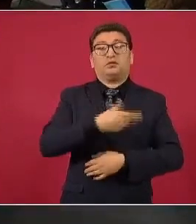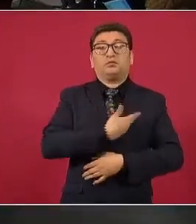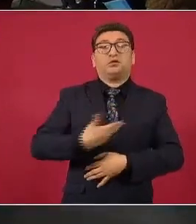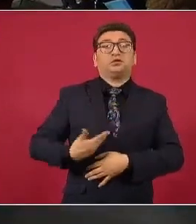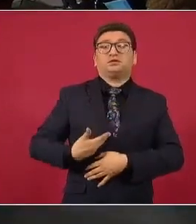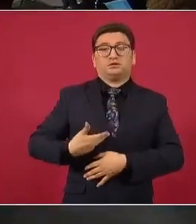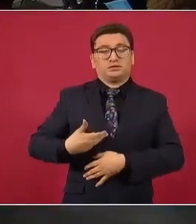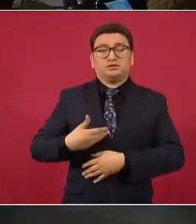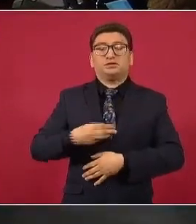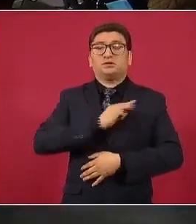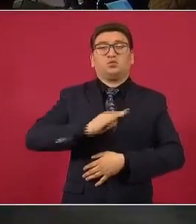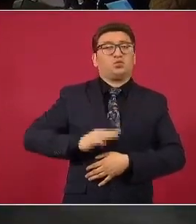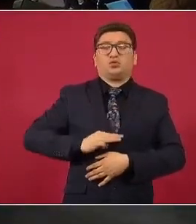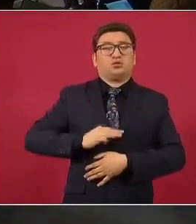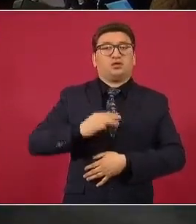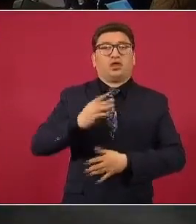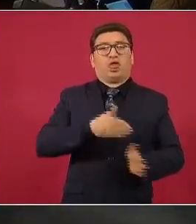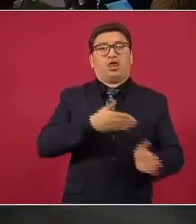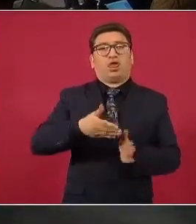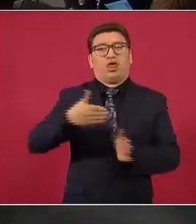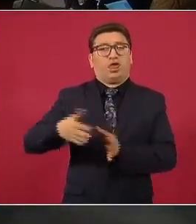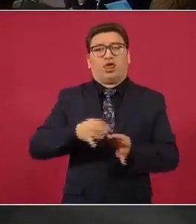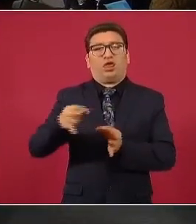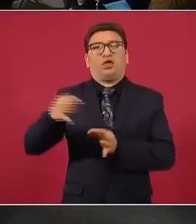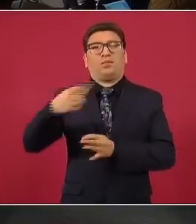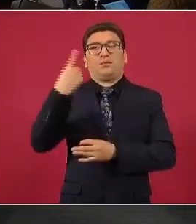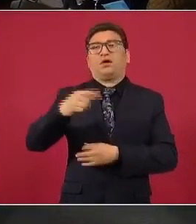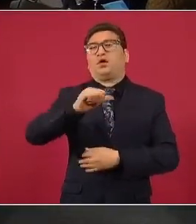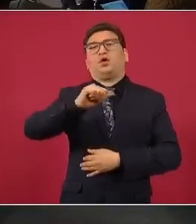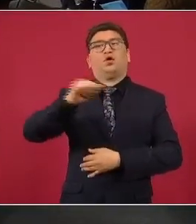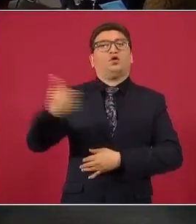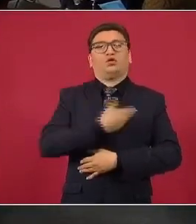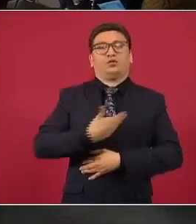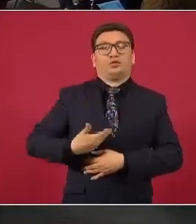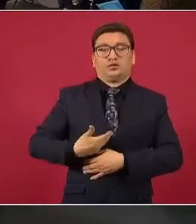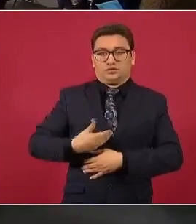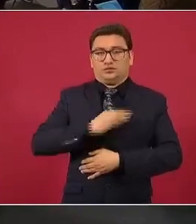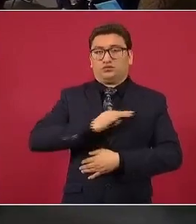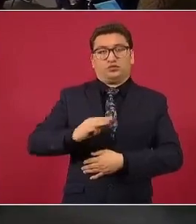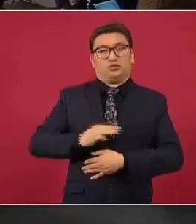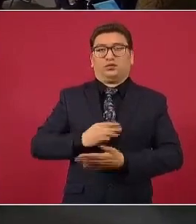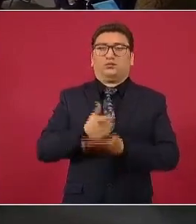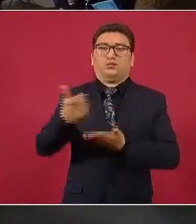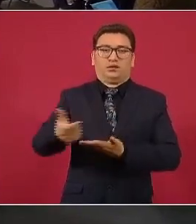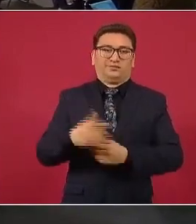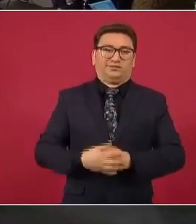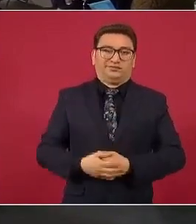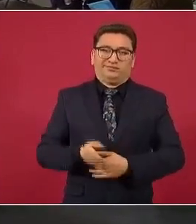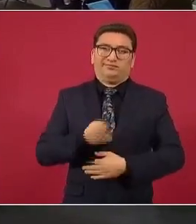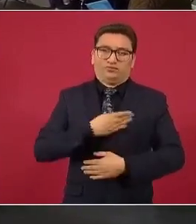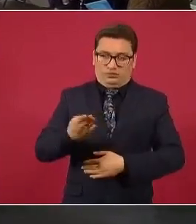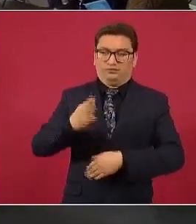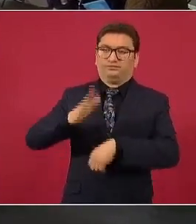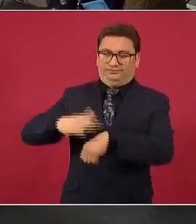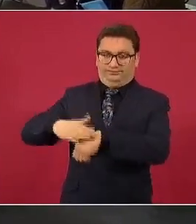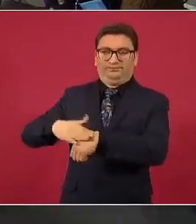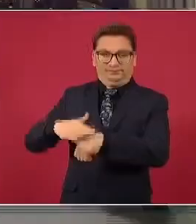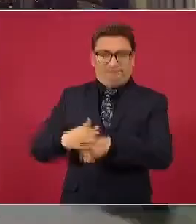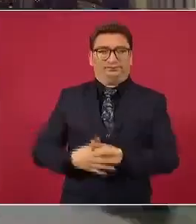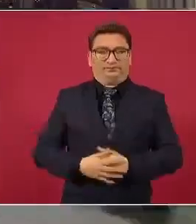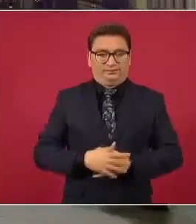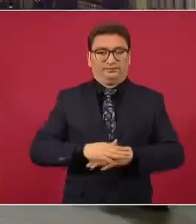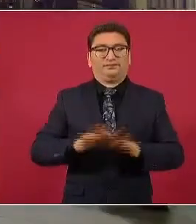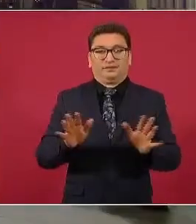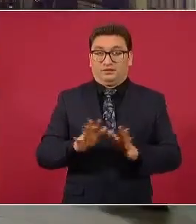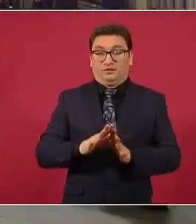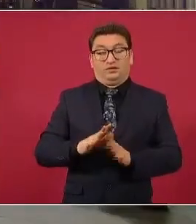municipal quiere alargarlo para que lo pague otro presidente municipal, prácticamente. Bueno, vamos a hacerle el llamado. Ya lo está escuchando. Gracias.